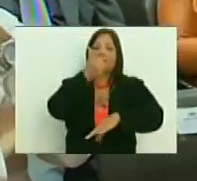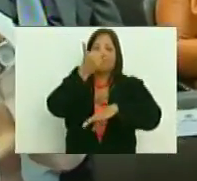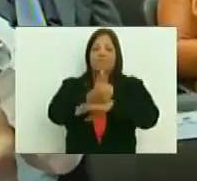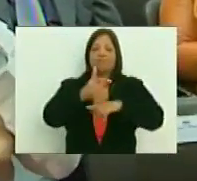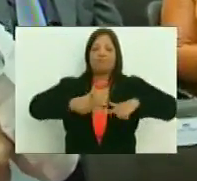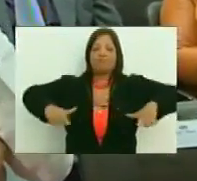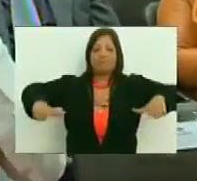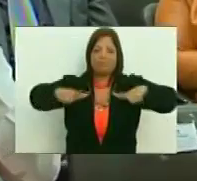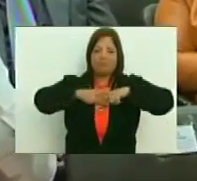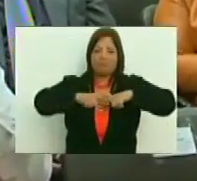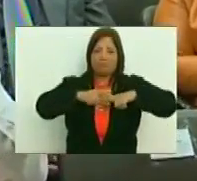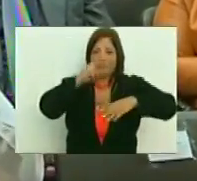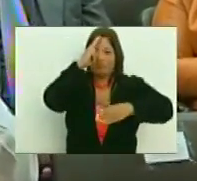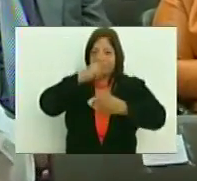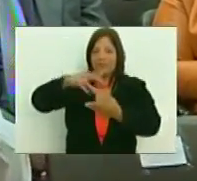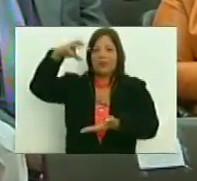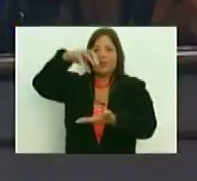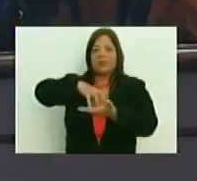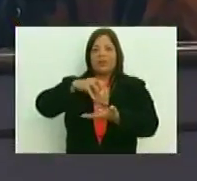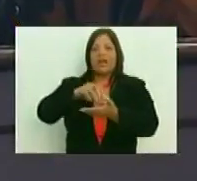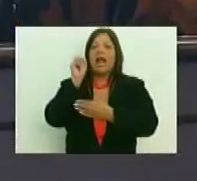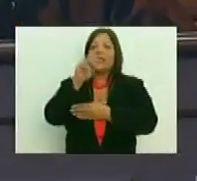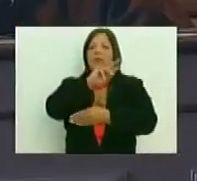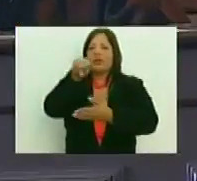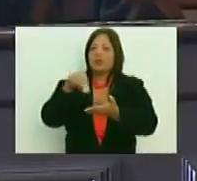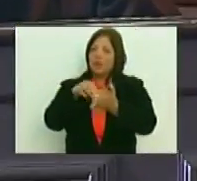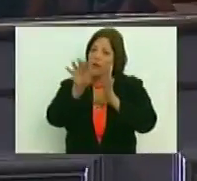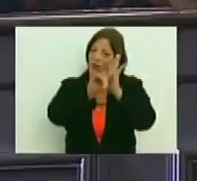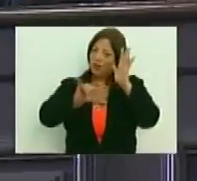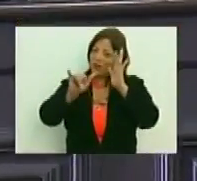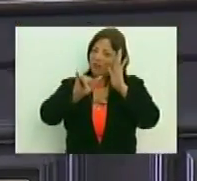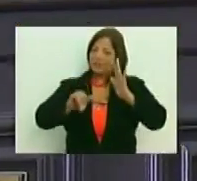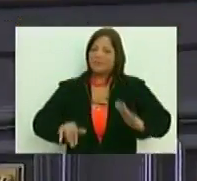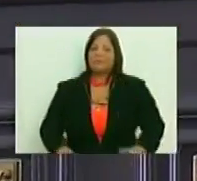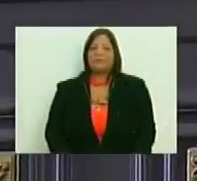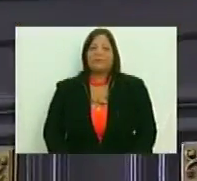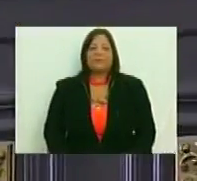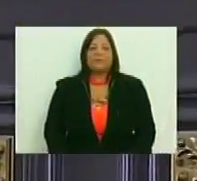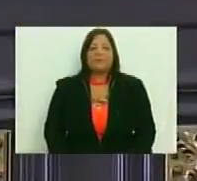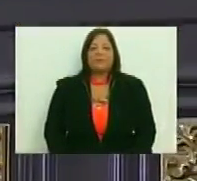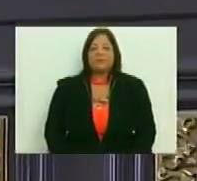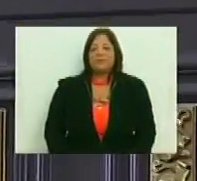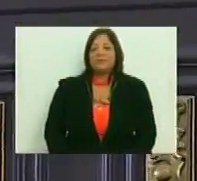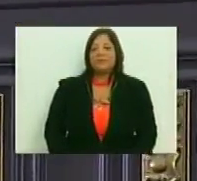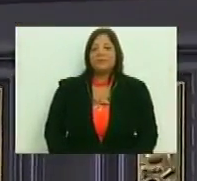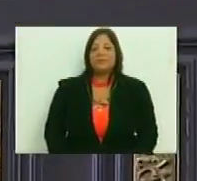hemiciclo protocolar de nuestra querida Asamblea Nacional Constituyente.